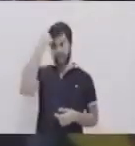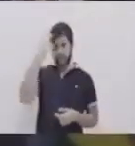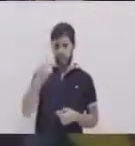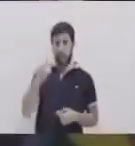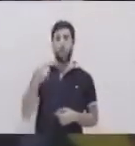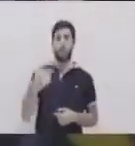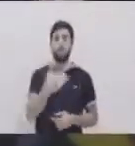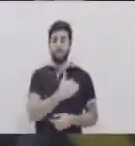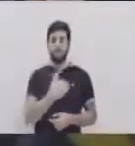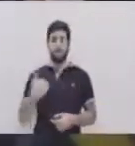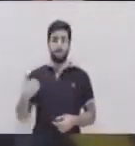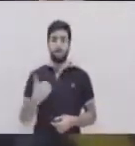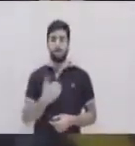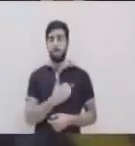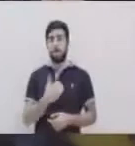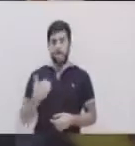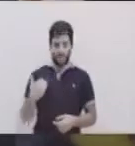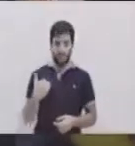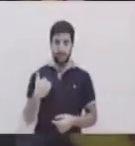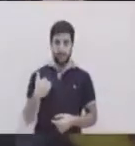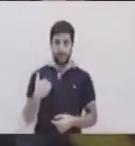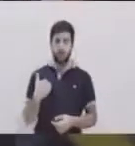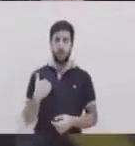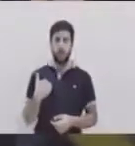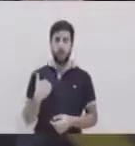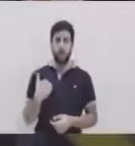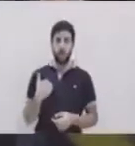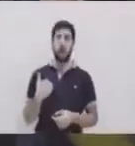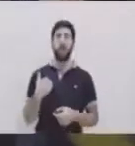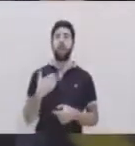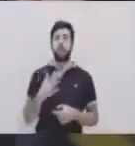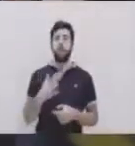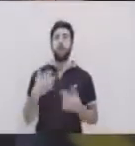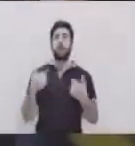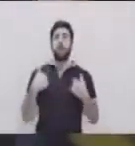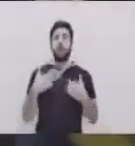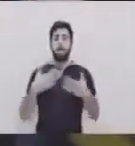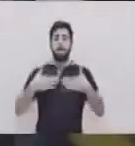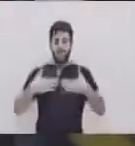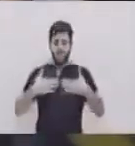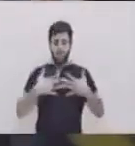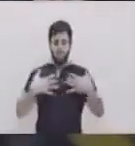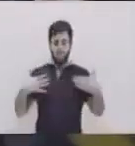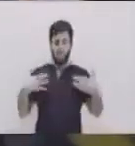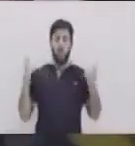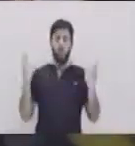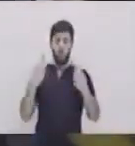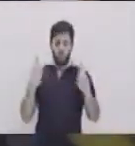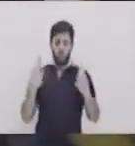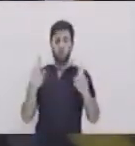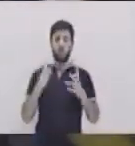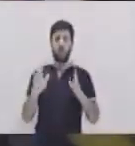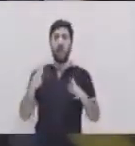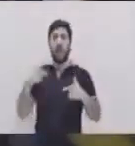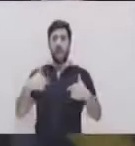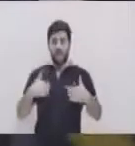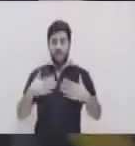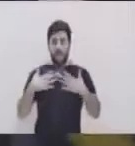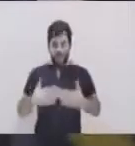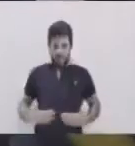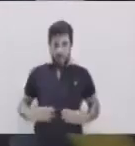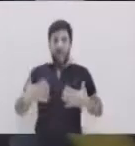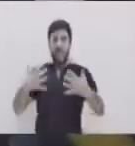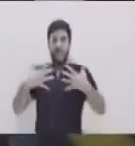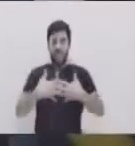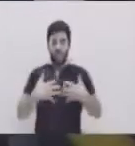Medio. Medio es en esta parte de acá. ¿Y se llama? Pectoral. Intercostal, ¿dónde quedaba? Intercostal